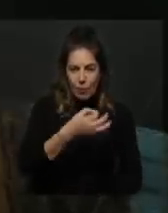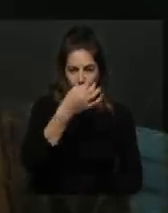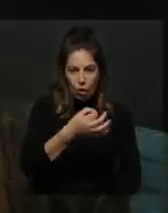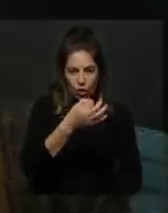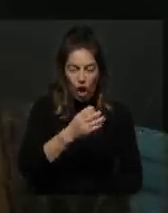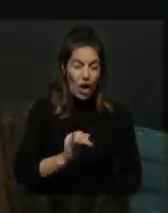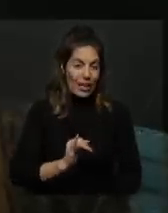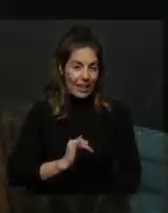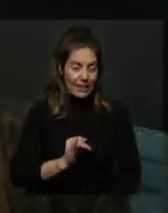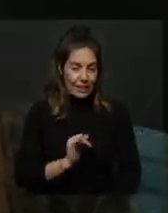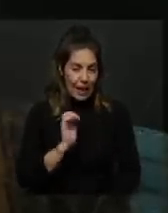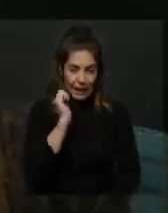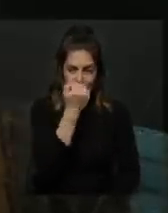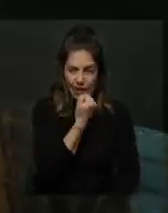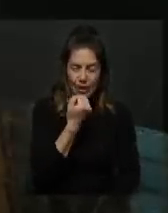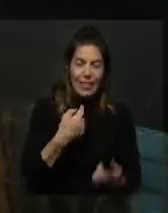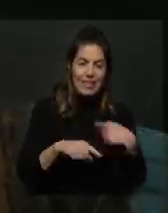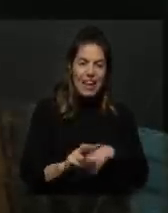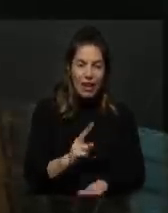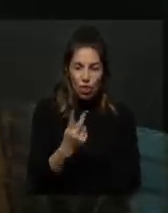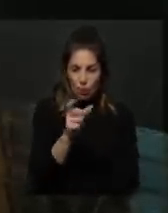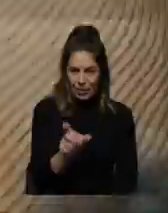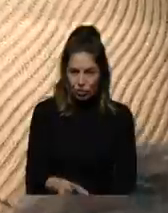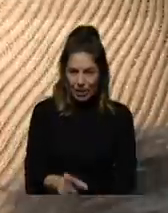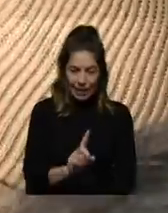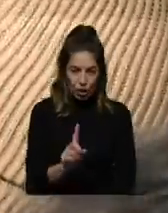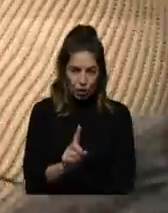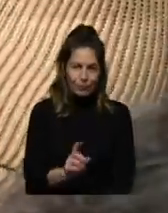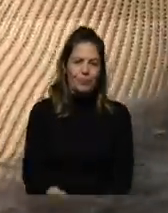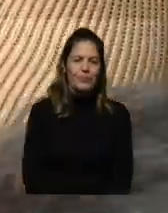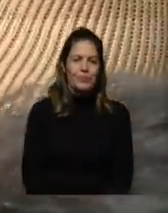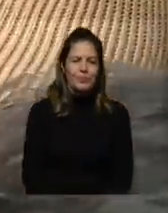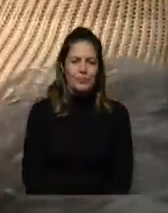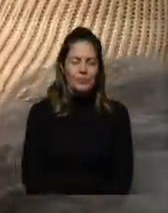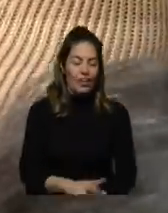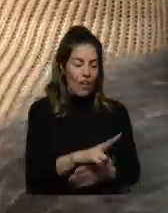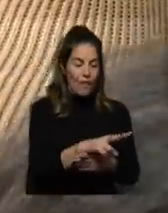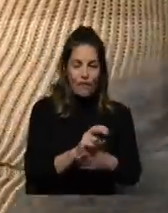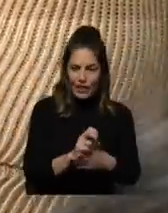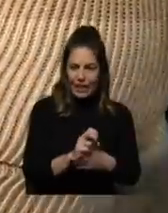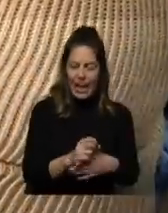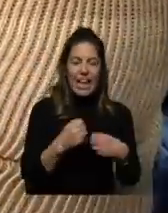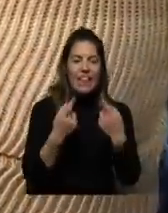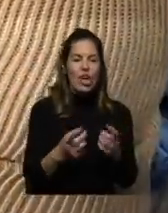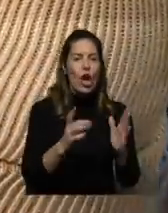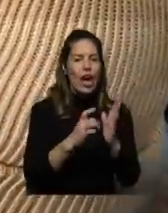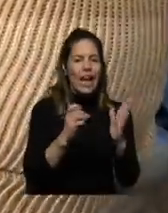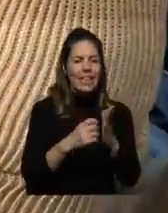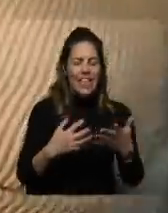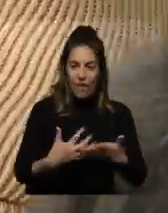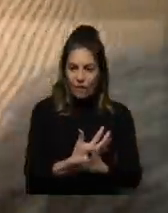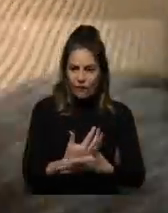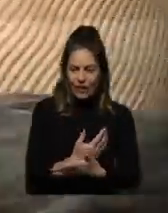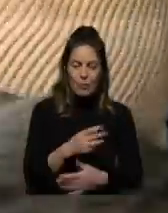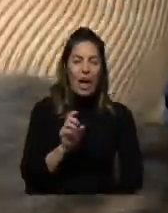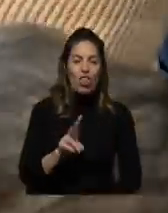reservada salvo dos de ellas Alicia guión y otorgó la calidad de víctimas a una